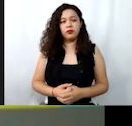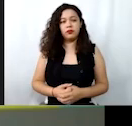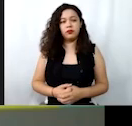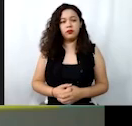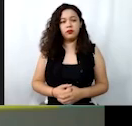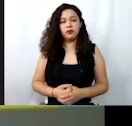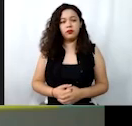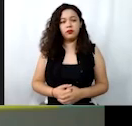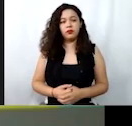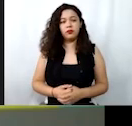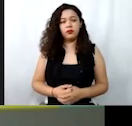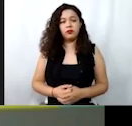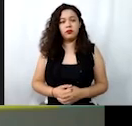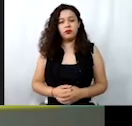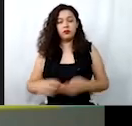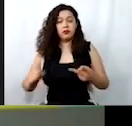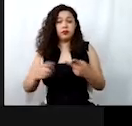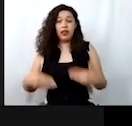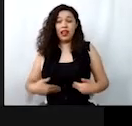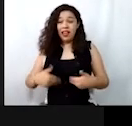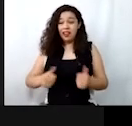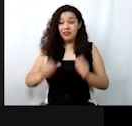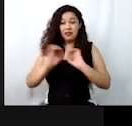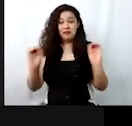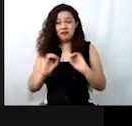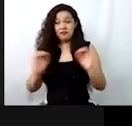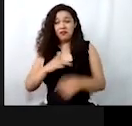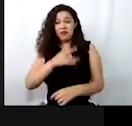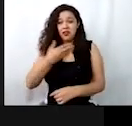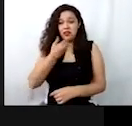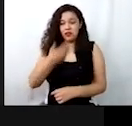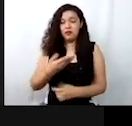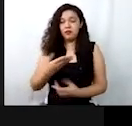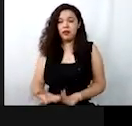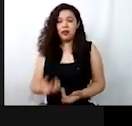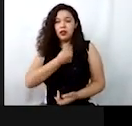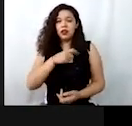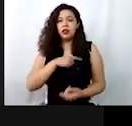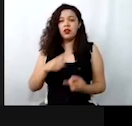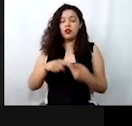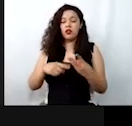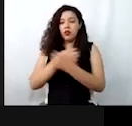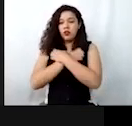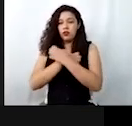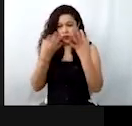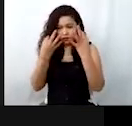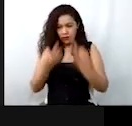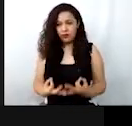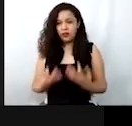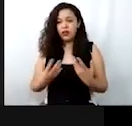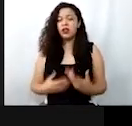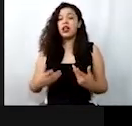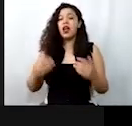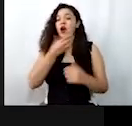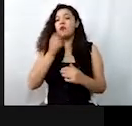la pobreza. 2. Hambre cero. 3. Salud y bienestar. 4. Educación de calidad. 5. Igualdad de género.